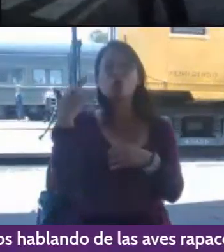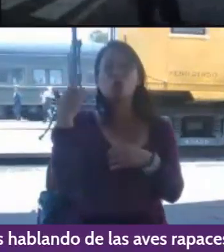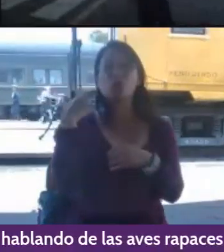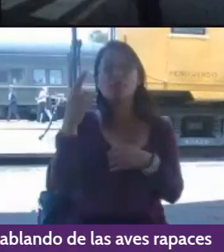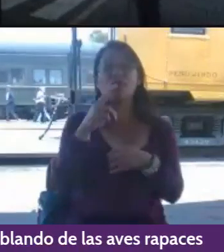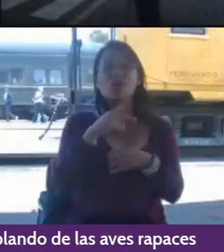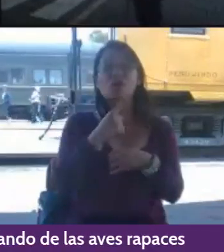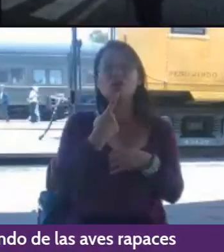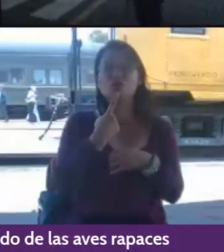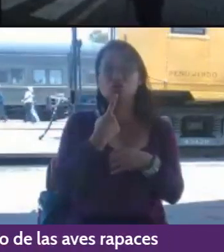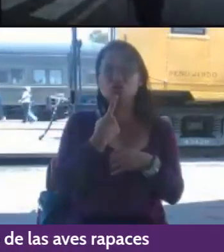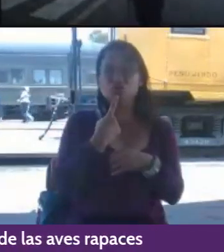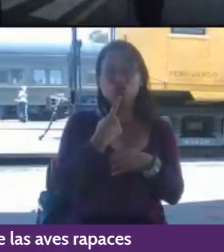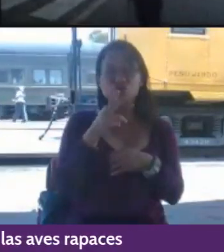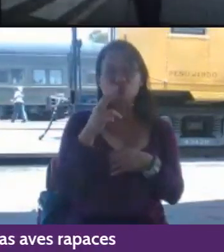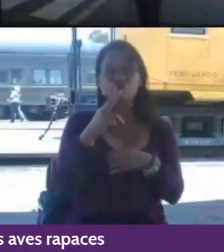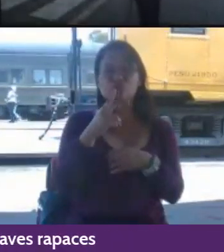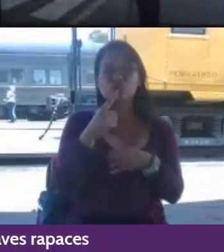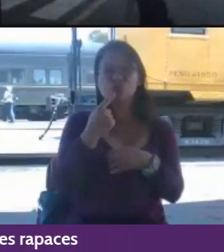ruidito.